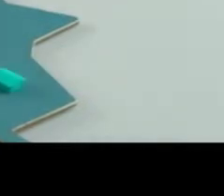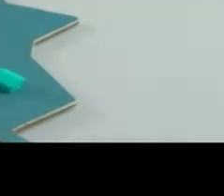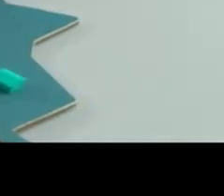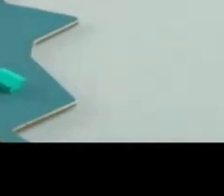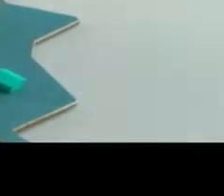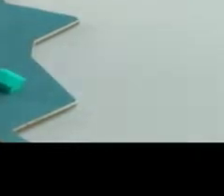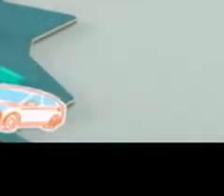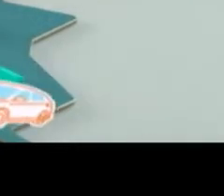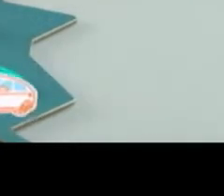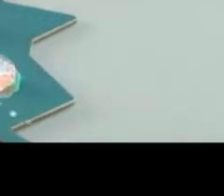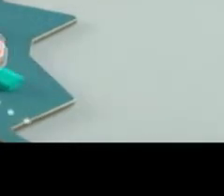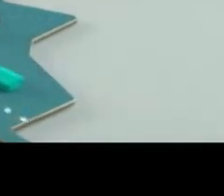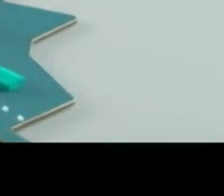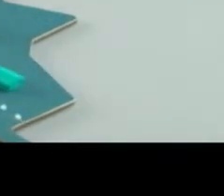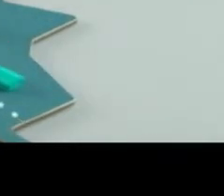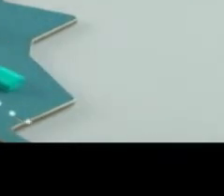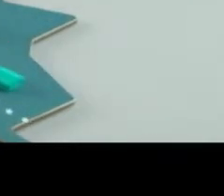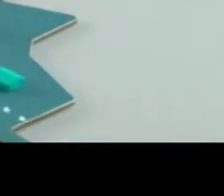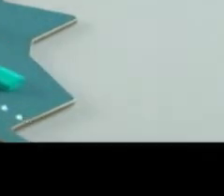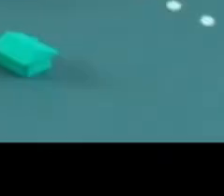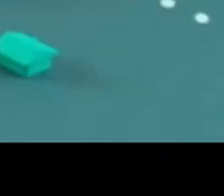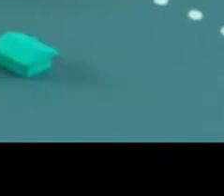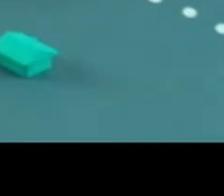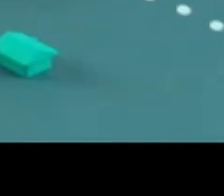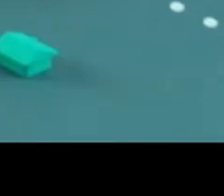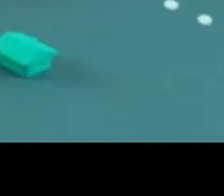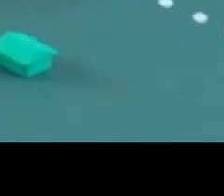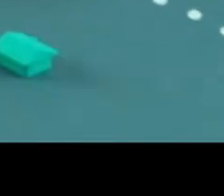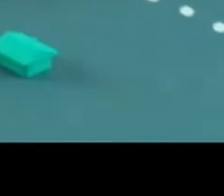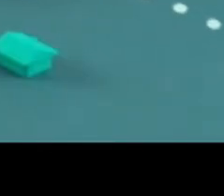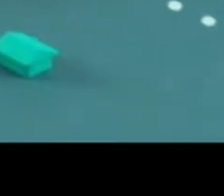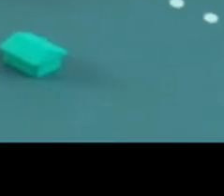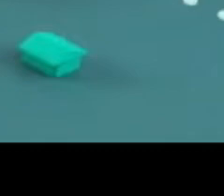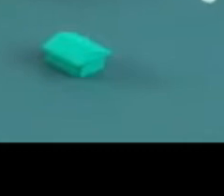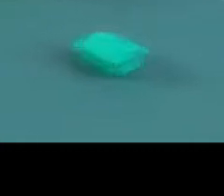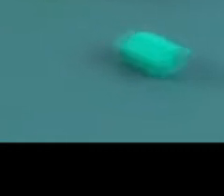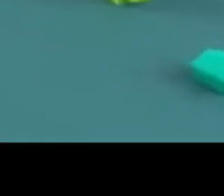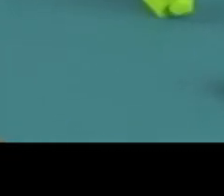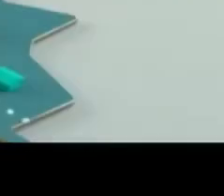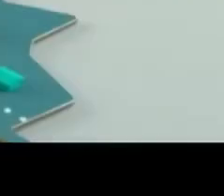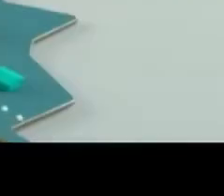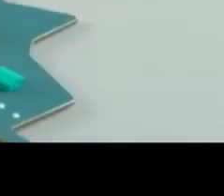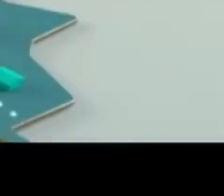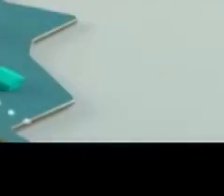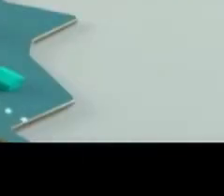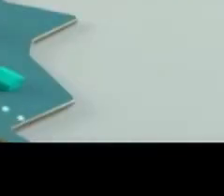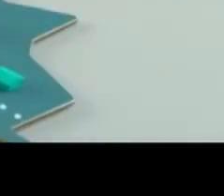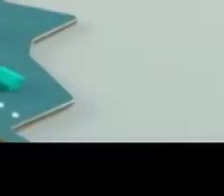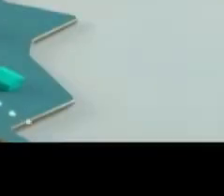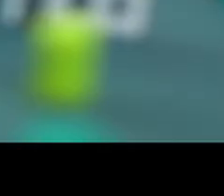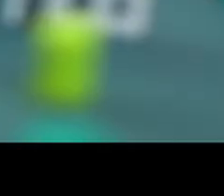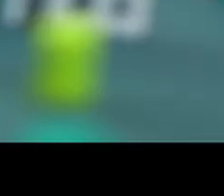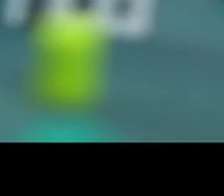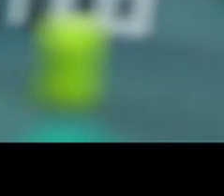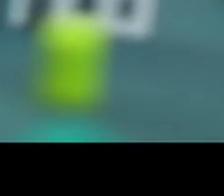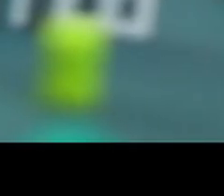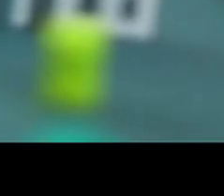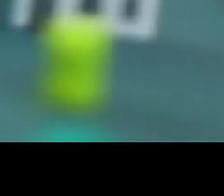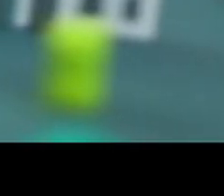cargarse en casa y son capaces de recorrer más de 200 kilómetros con una sola carga. En Costa Rica